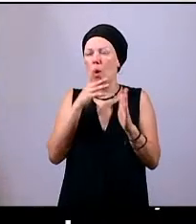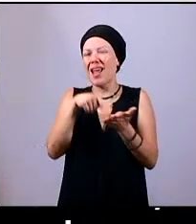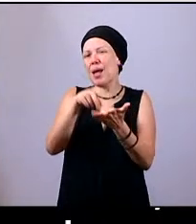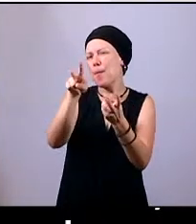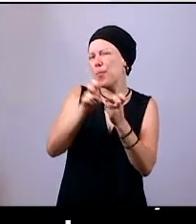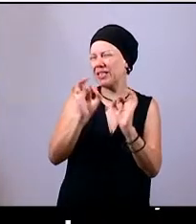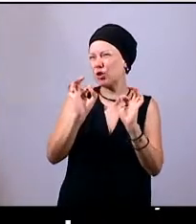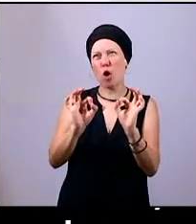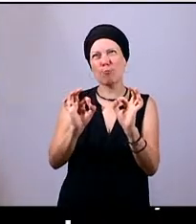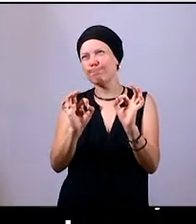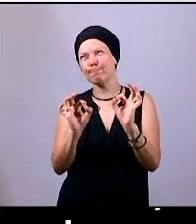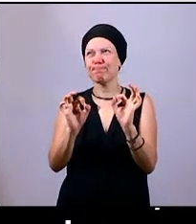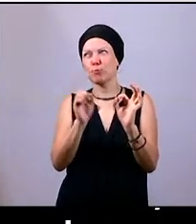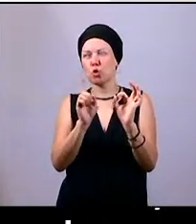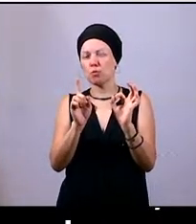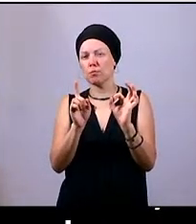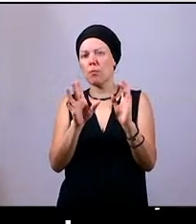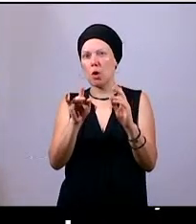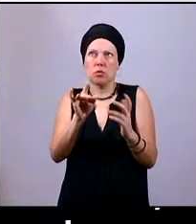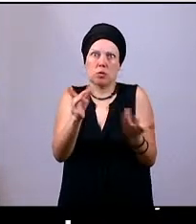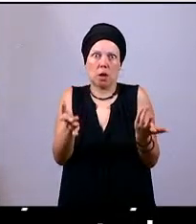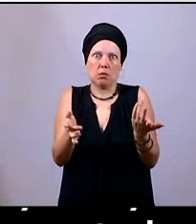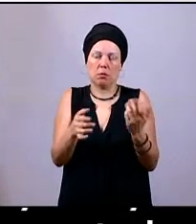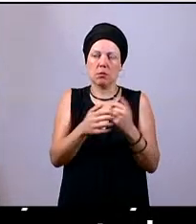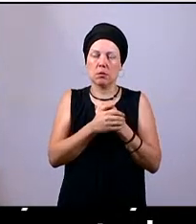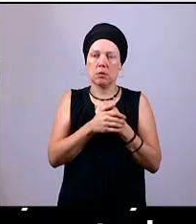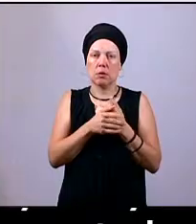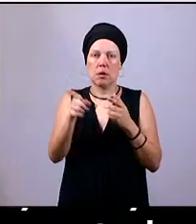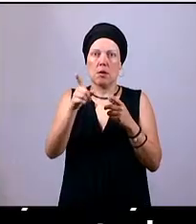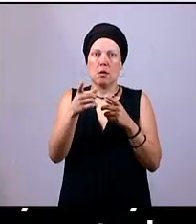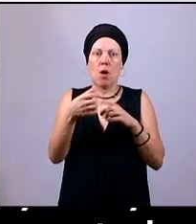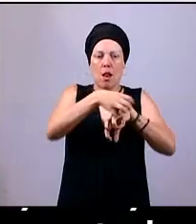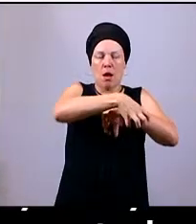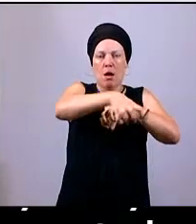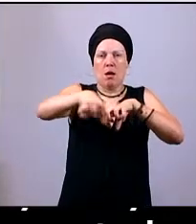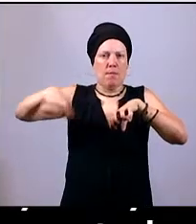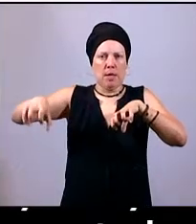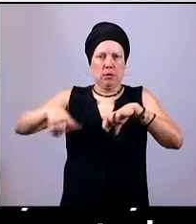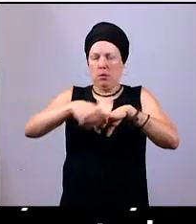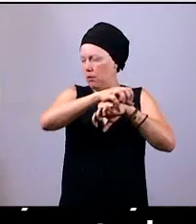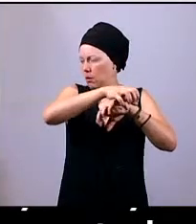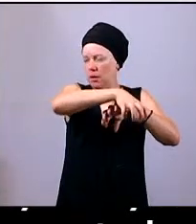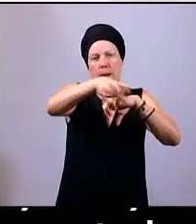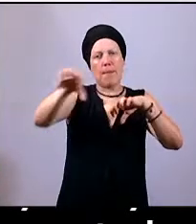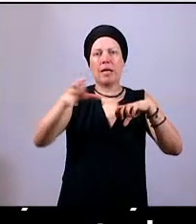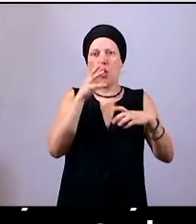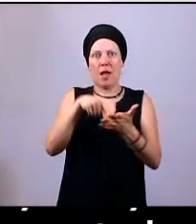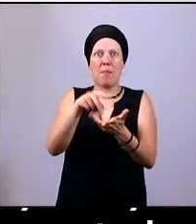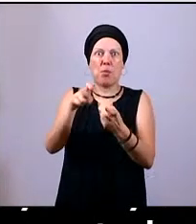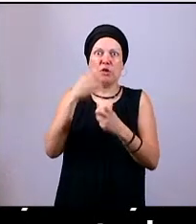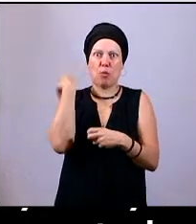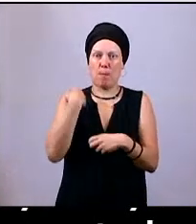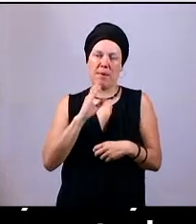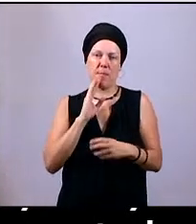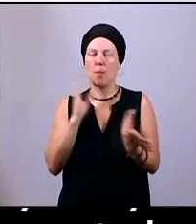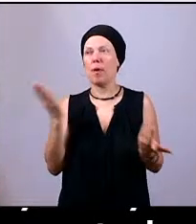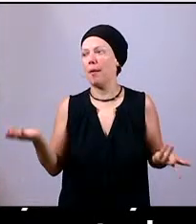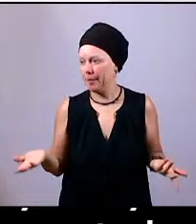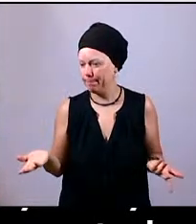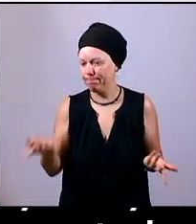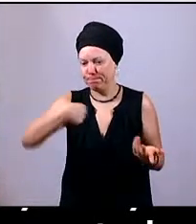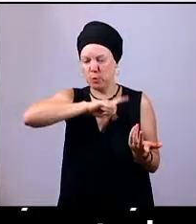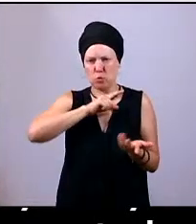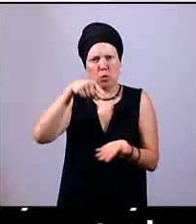tal, pero sí, por supuesto, ese reparto de esa figura impositiva. Por supuesto que